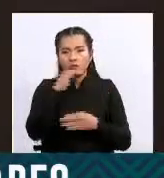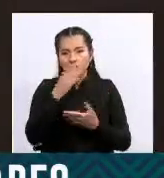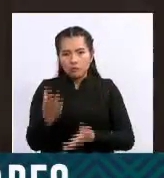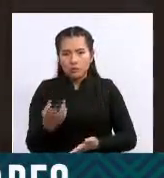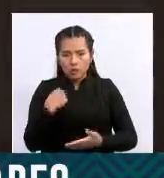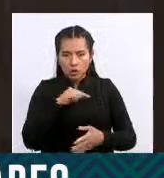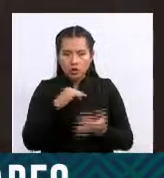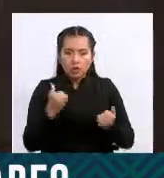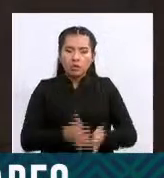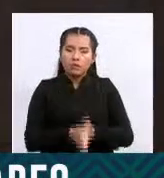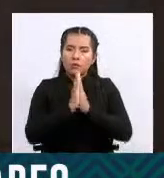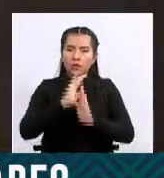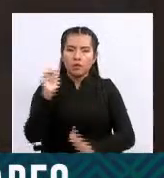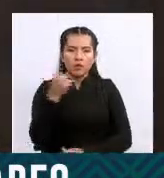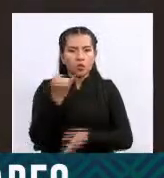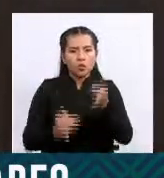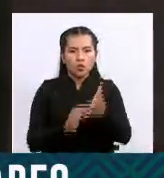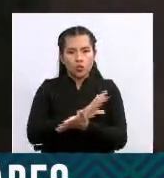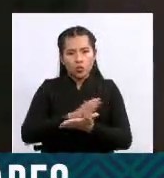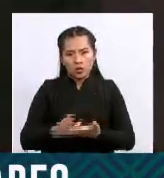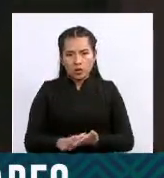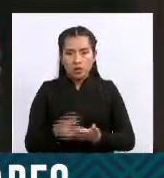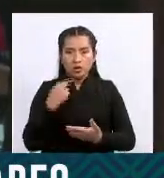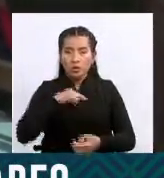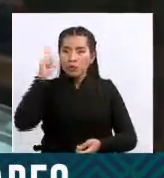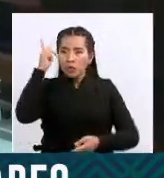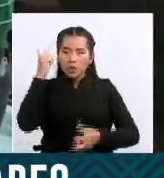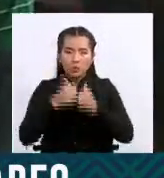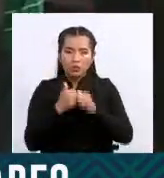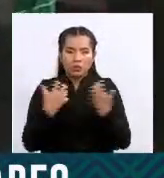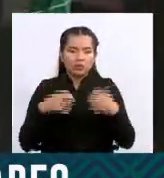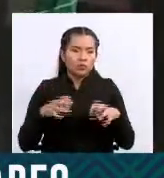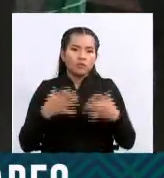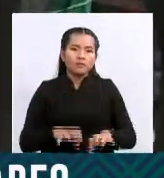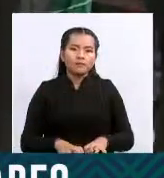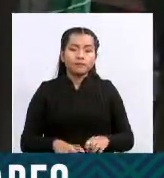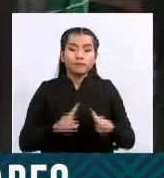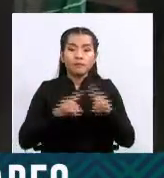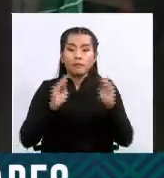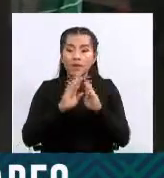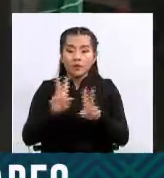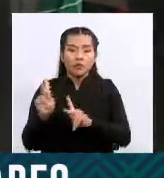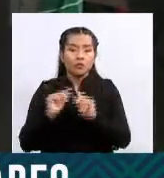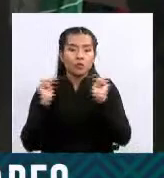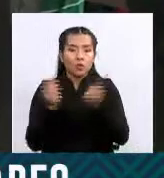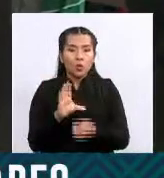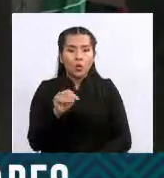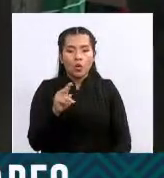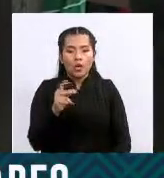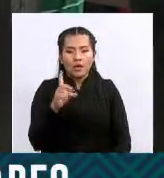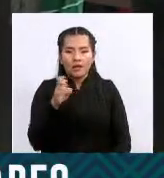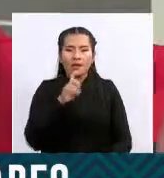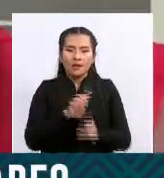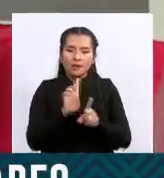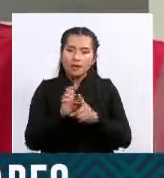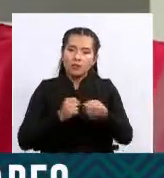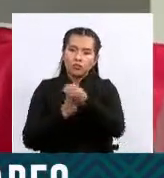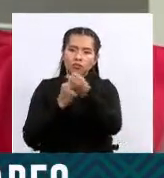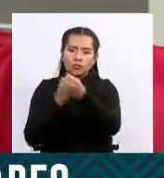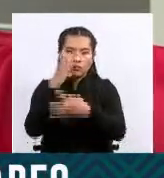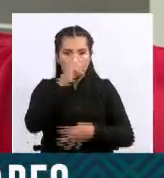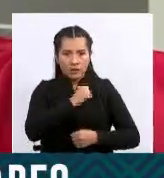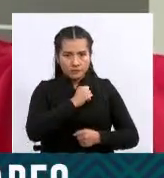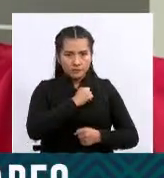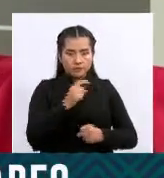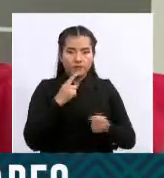justicia, nosotros no somos de político, nada. Miembros del CONADE también se hicieron presente defendiendo a los militares. Así les